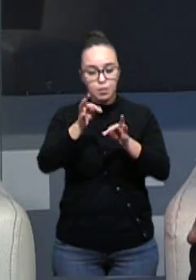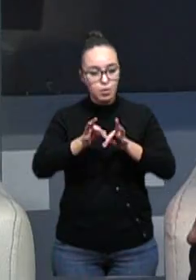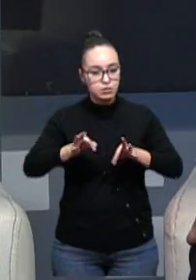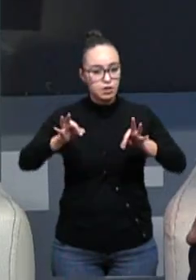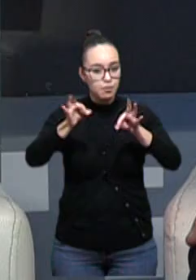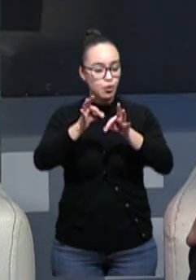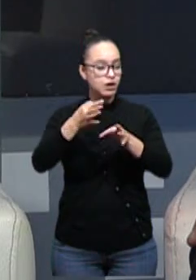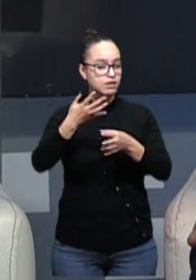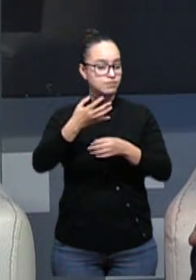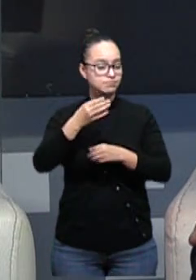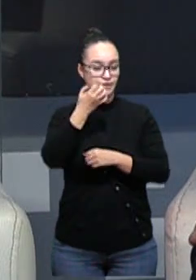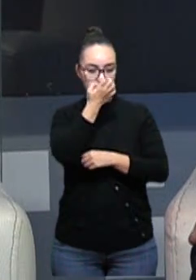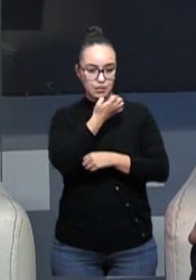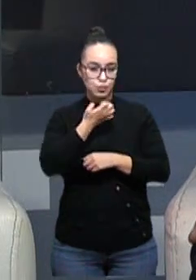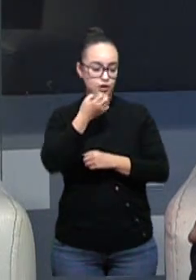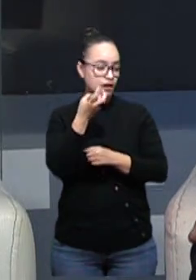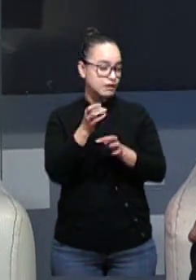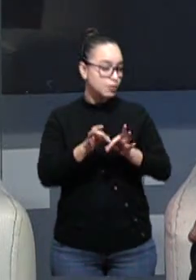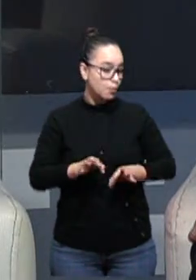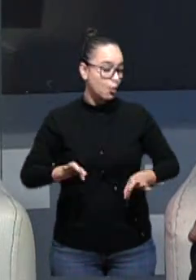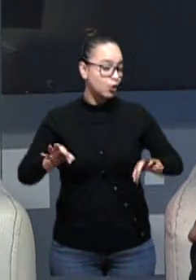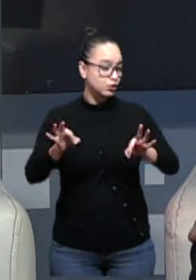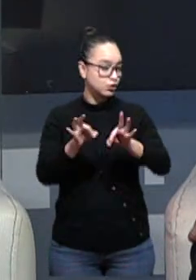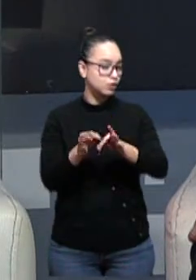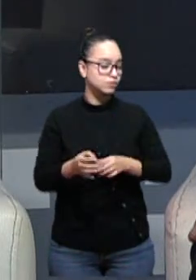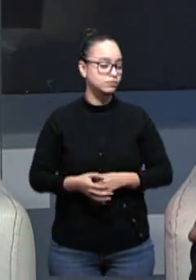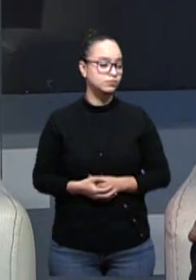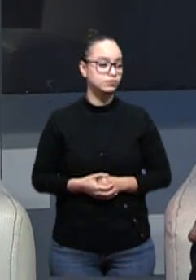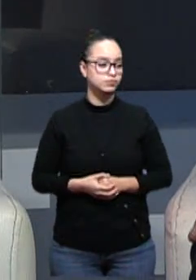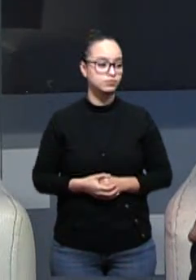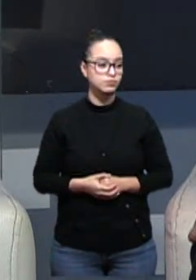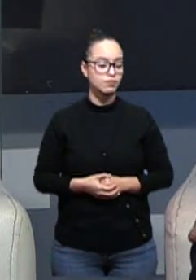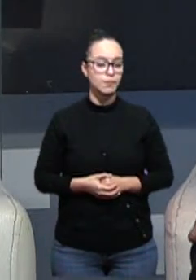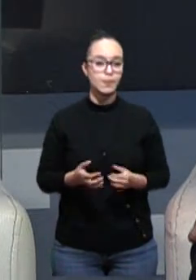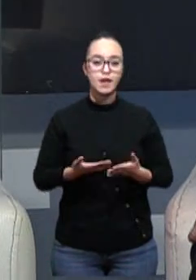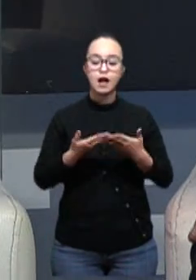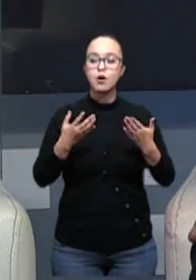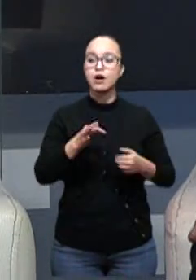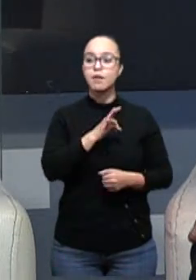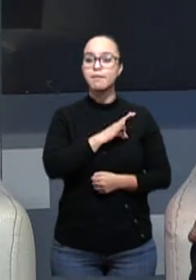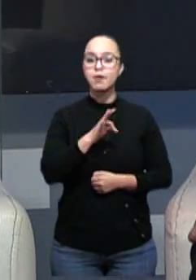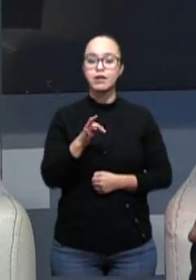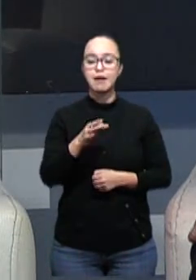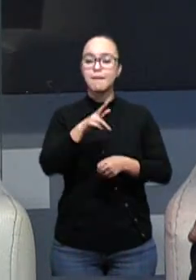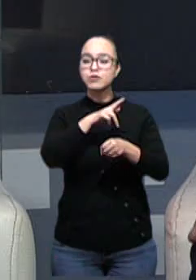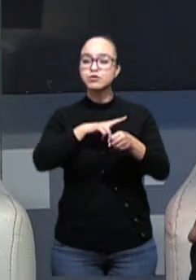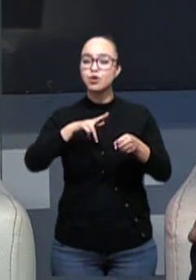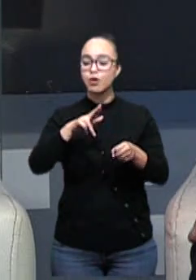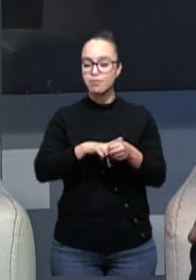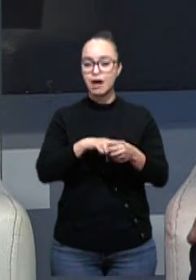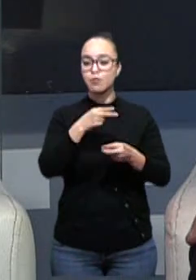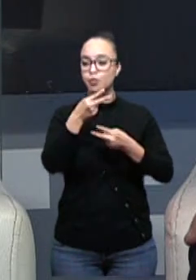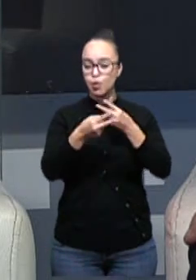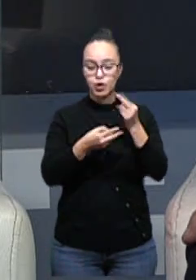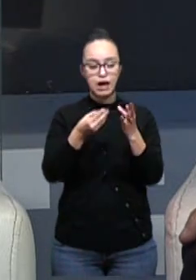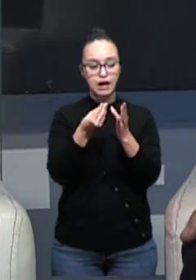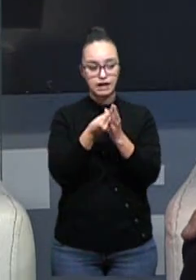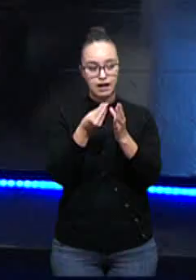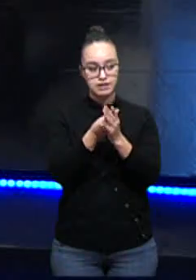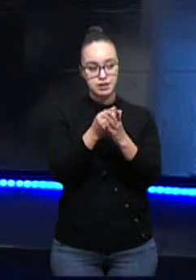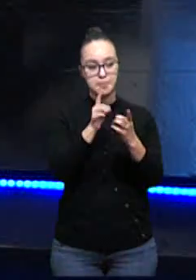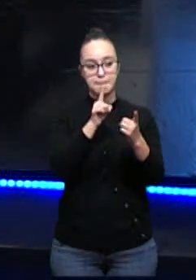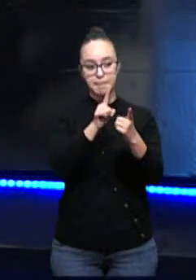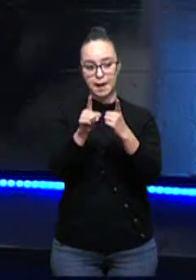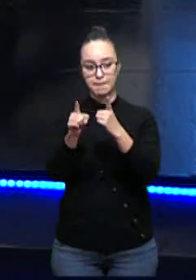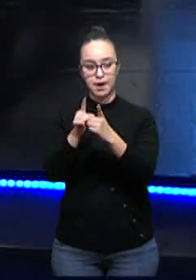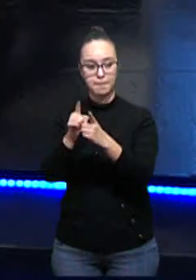esta es la parte importante de que hoy ya logremos esa normalidad de estar de manera presencial. En este